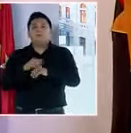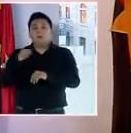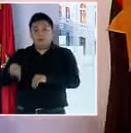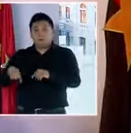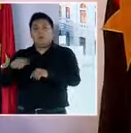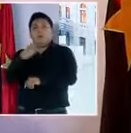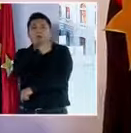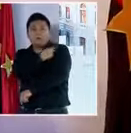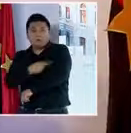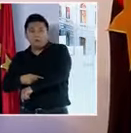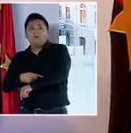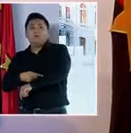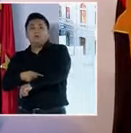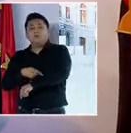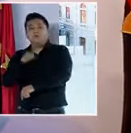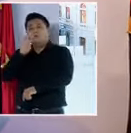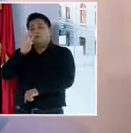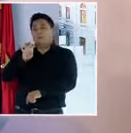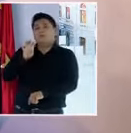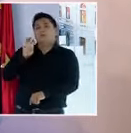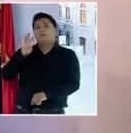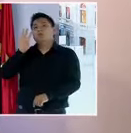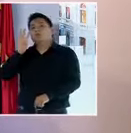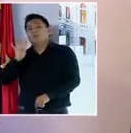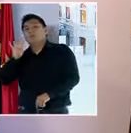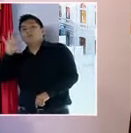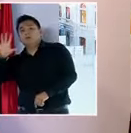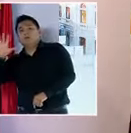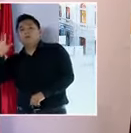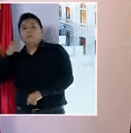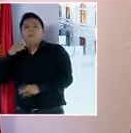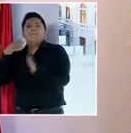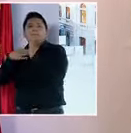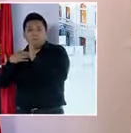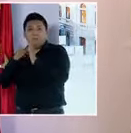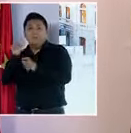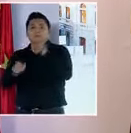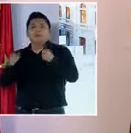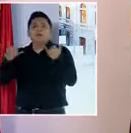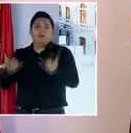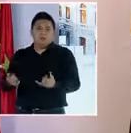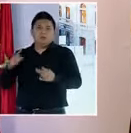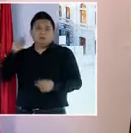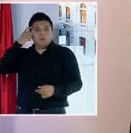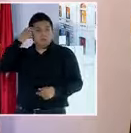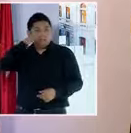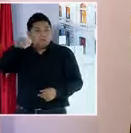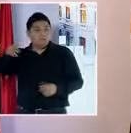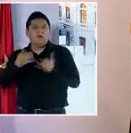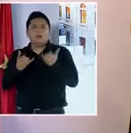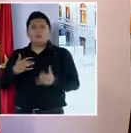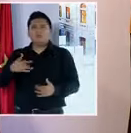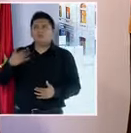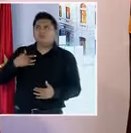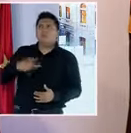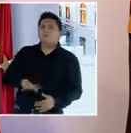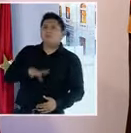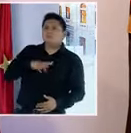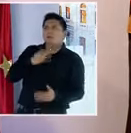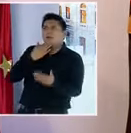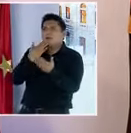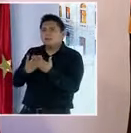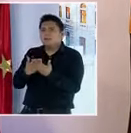1.642.000 norte santandereanos que nos sentimos orgullosos de que nuestro Dios, el